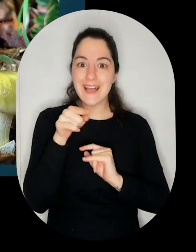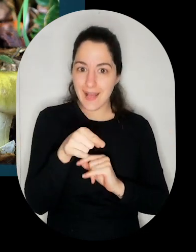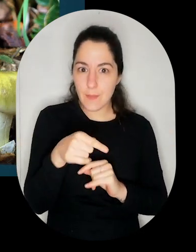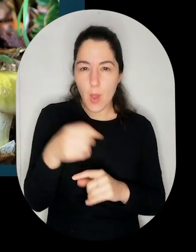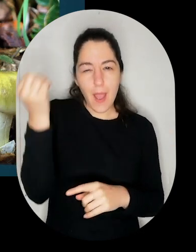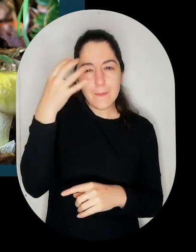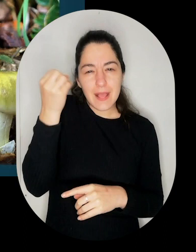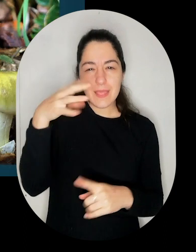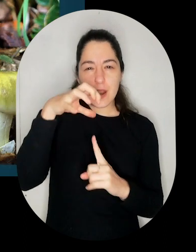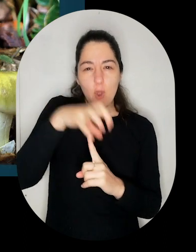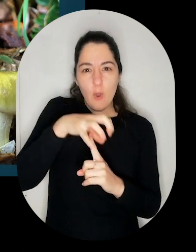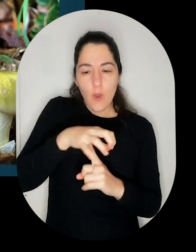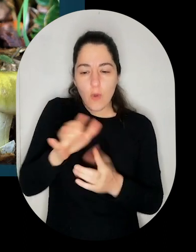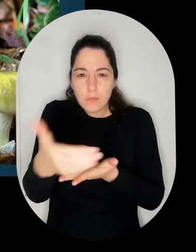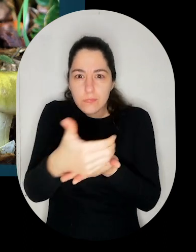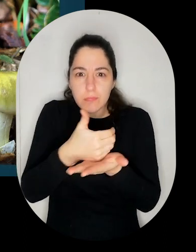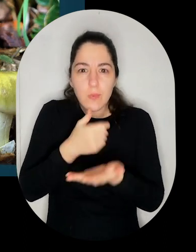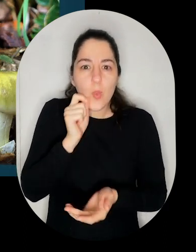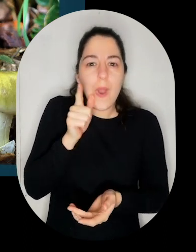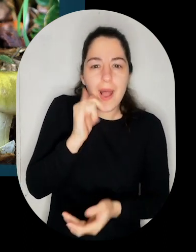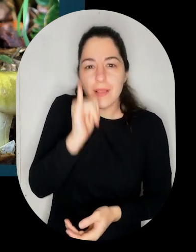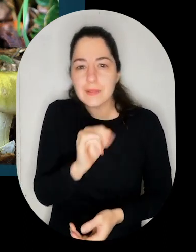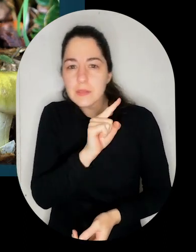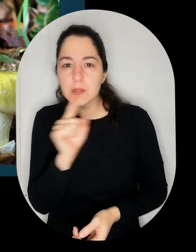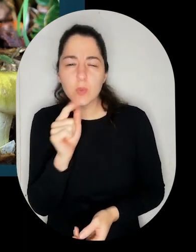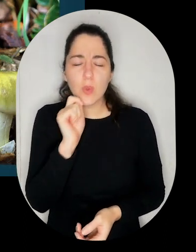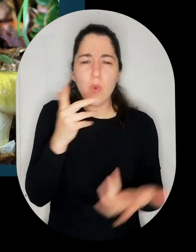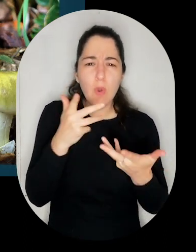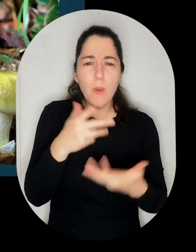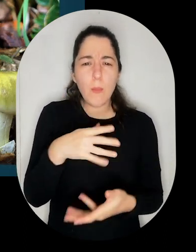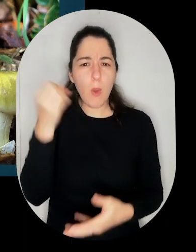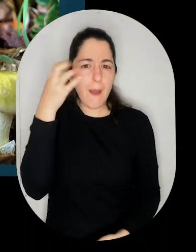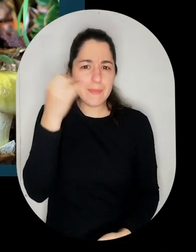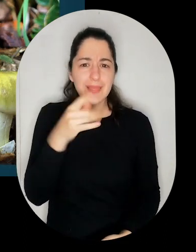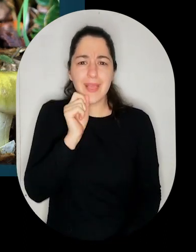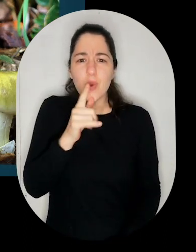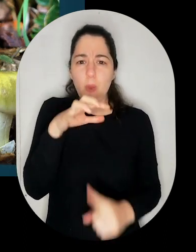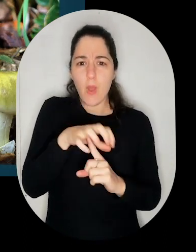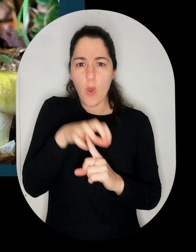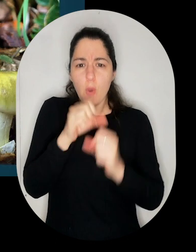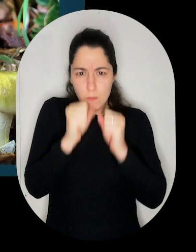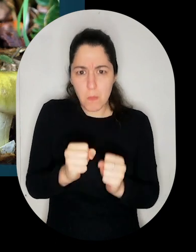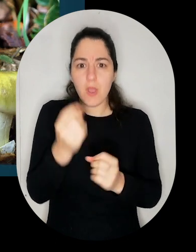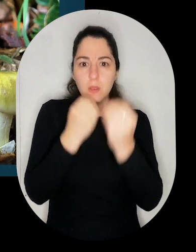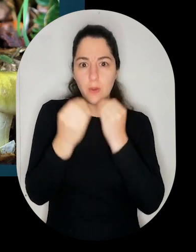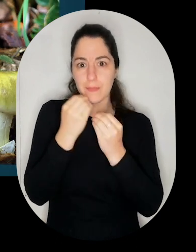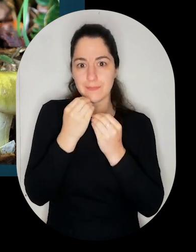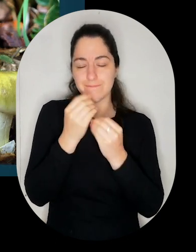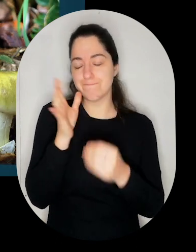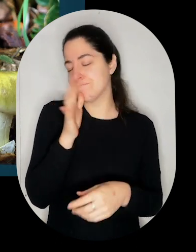están iniciándose en el mundo de la recolección principalmente. Quieren saber cuál es el tip, cuál es el secreto para identificar las especies